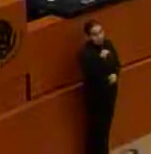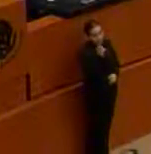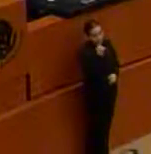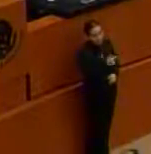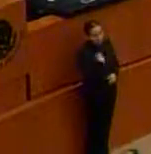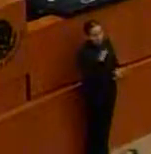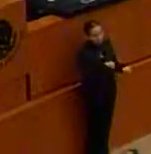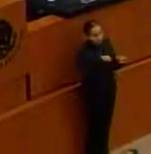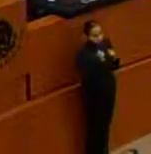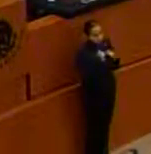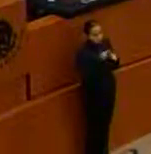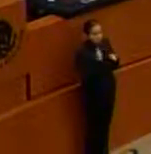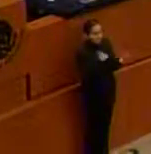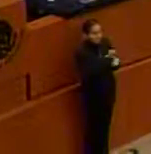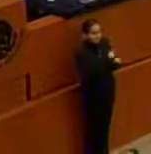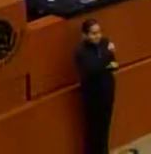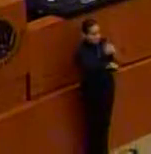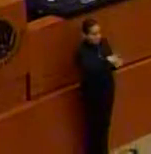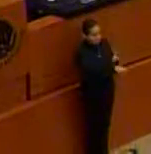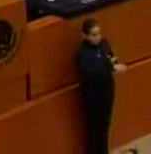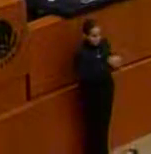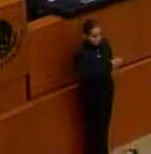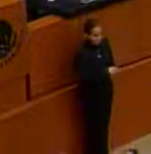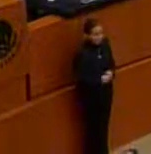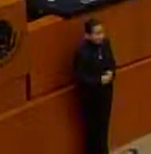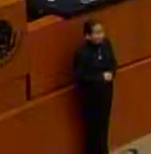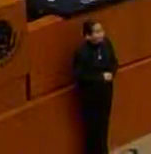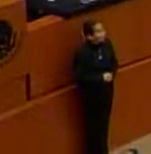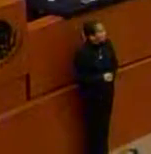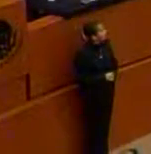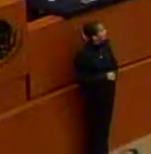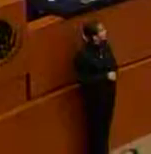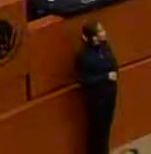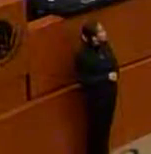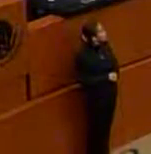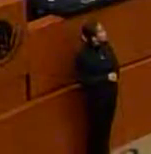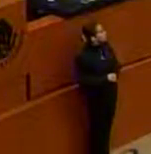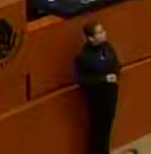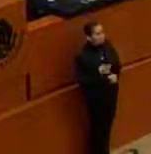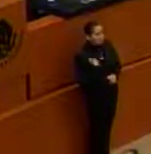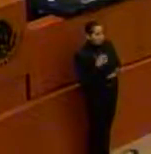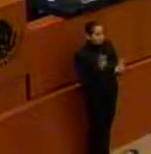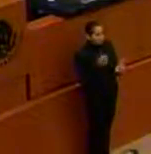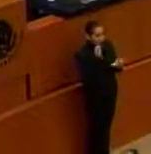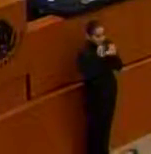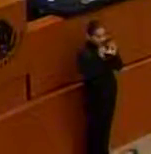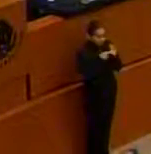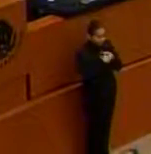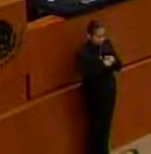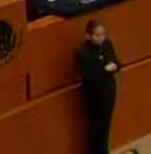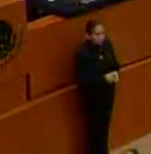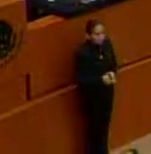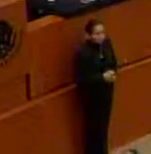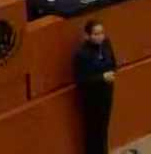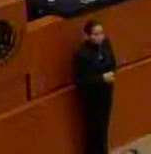Simplemente para que no se me acuse de usurpar ningún tipo de título. Un pequeño problema de